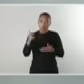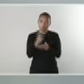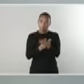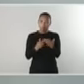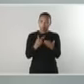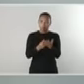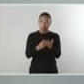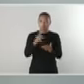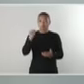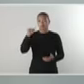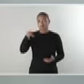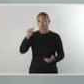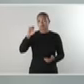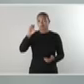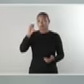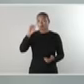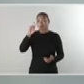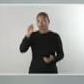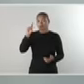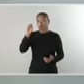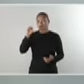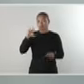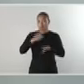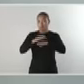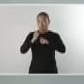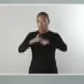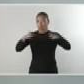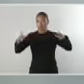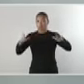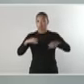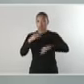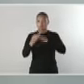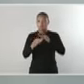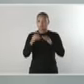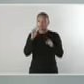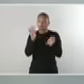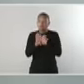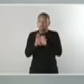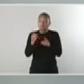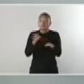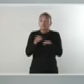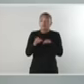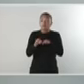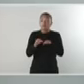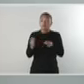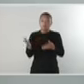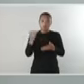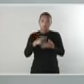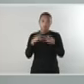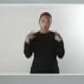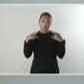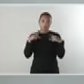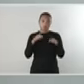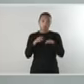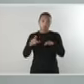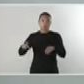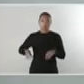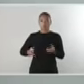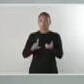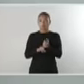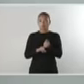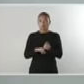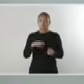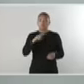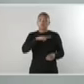el cual estén sometidos con regularidad los cargos públicos para comprobar que realizan su trabajo con honestidad Nosotros somos